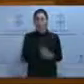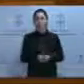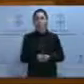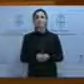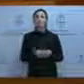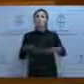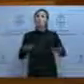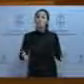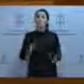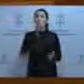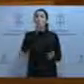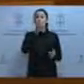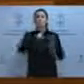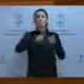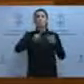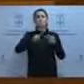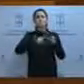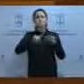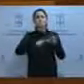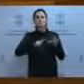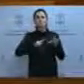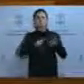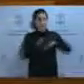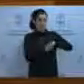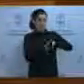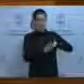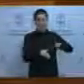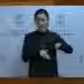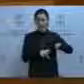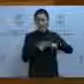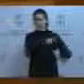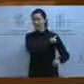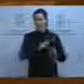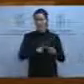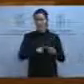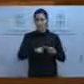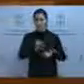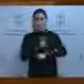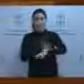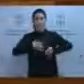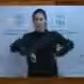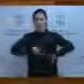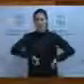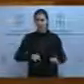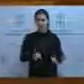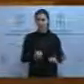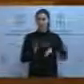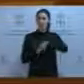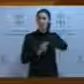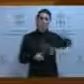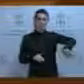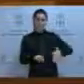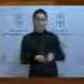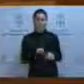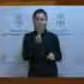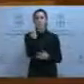Las razones fueron varias, desde la izquierda más radical, la izquierda más moderada, desde la izquierda se